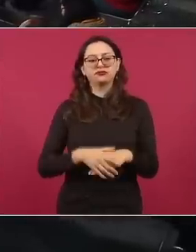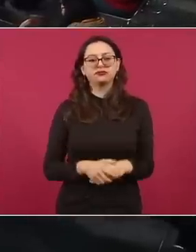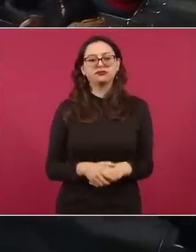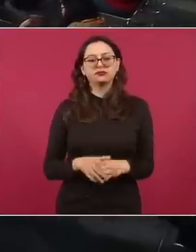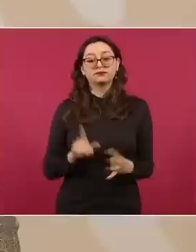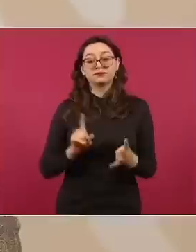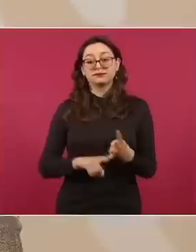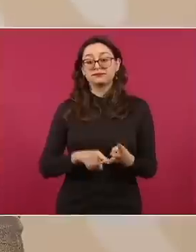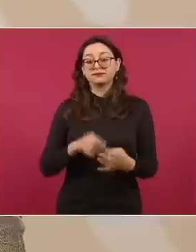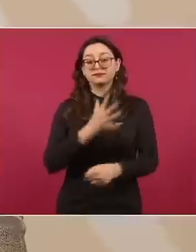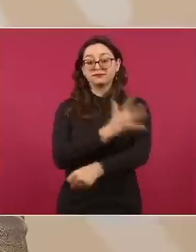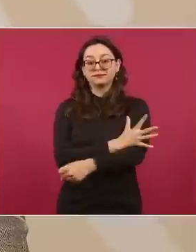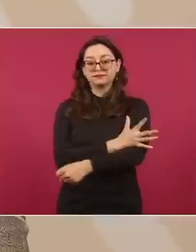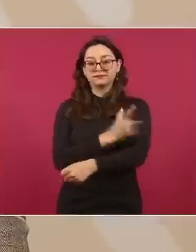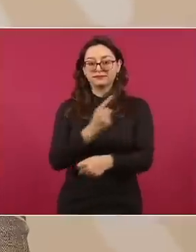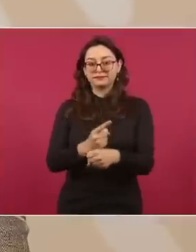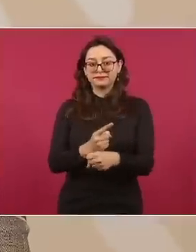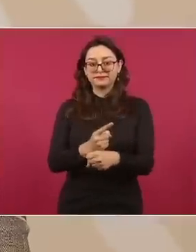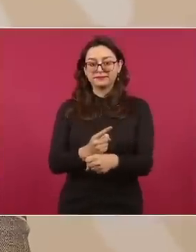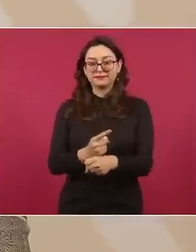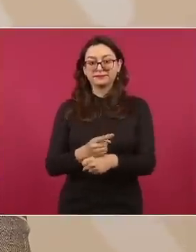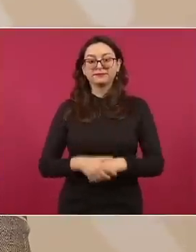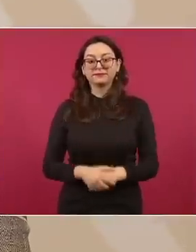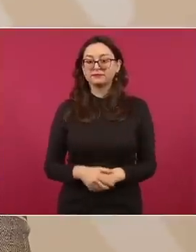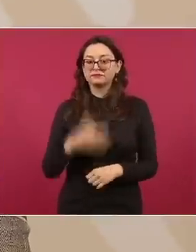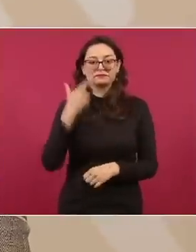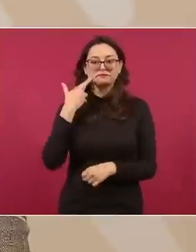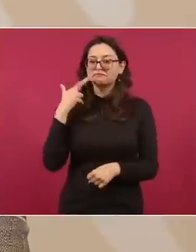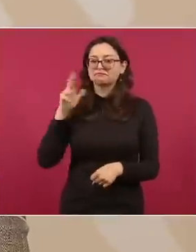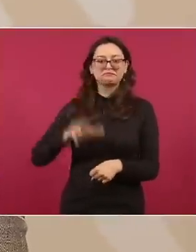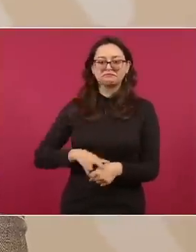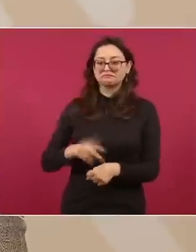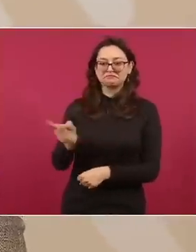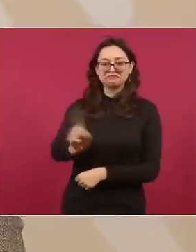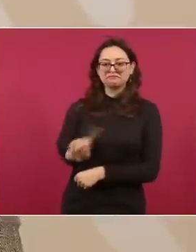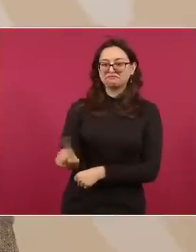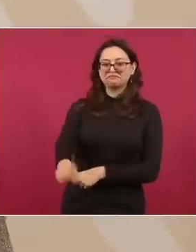y honestos. No son ratas.